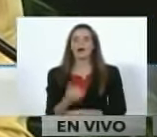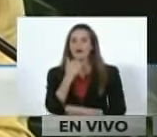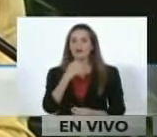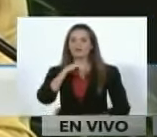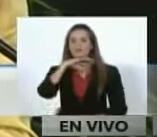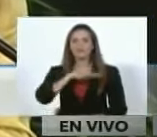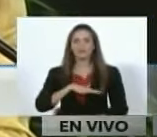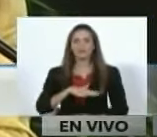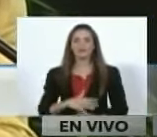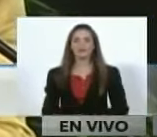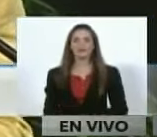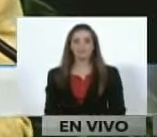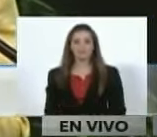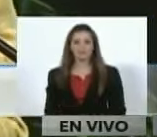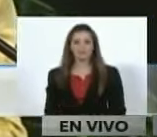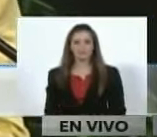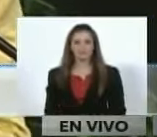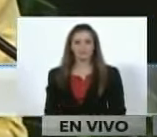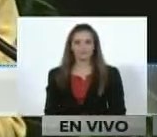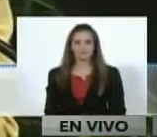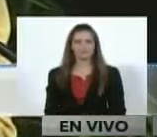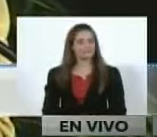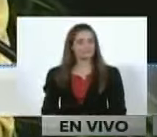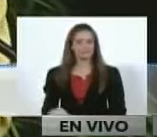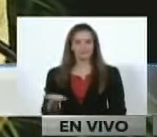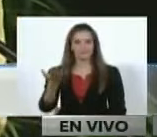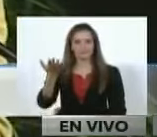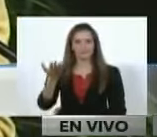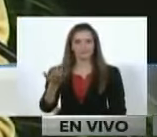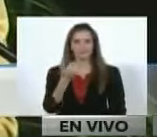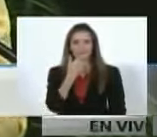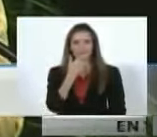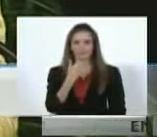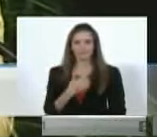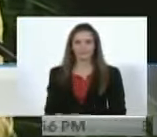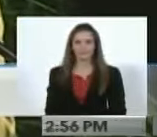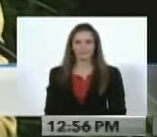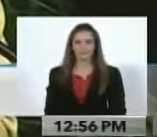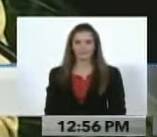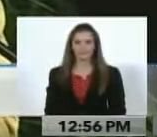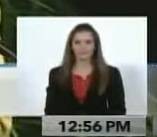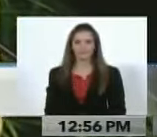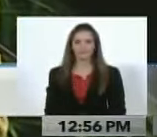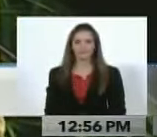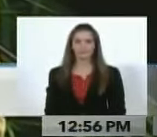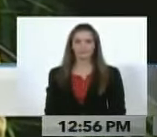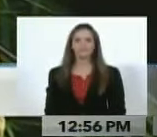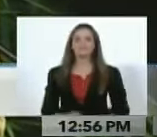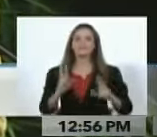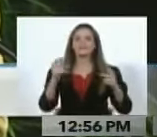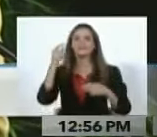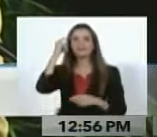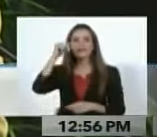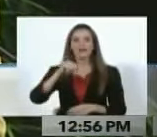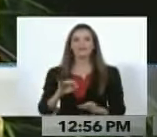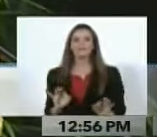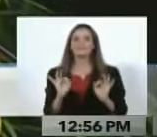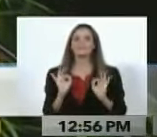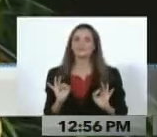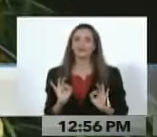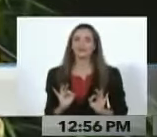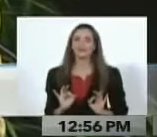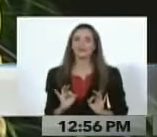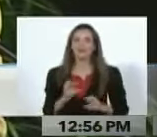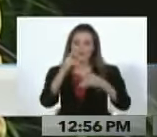histórico una relevancia importante en el marco de este día tan especial